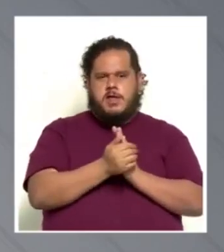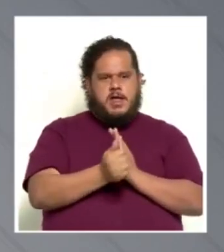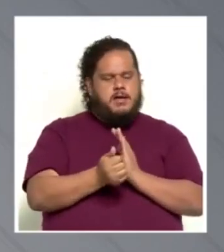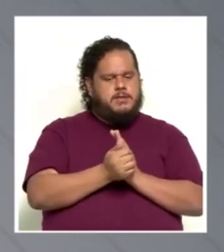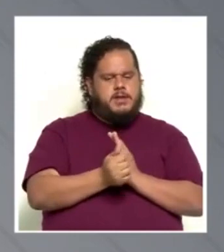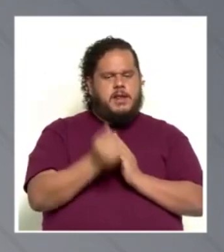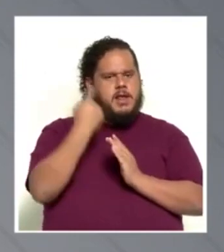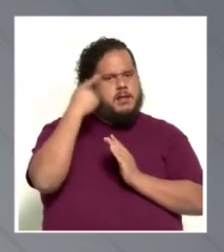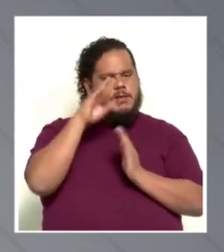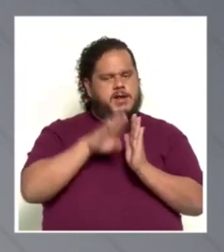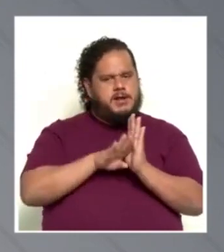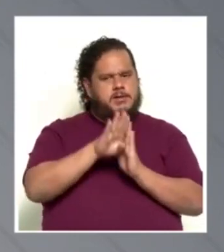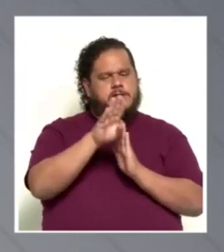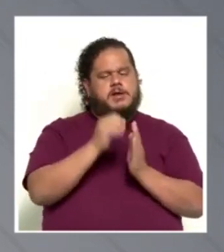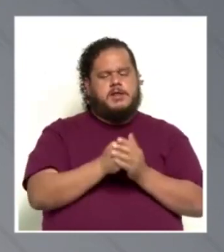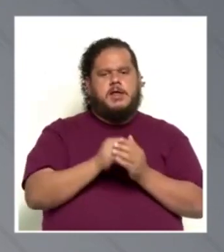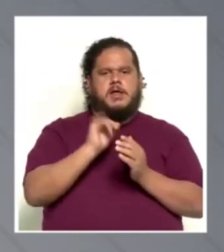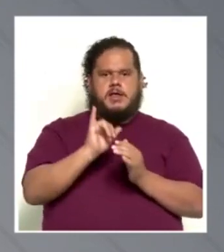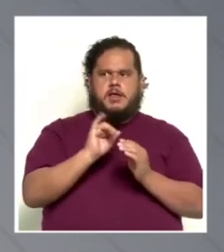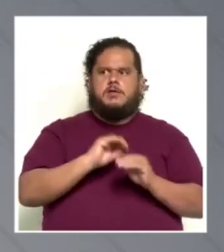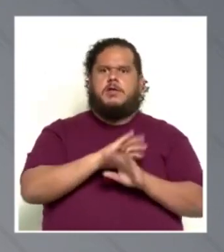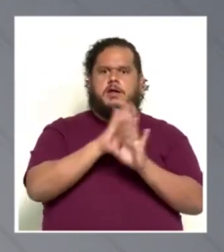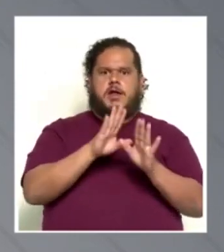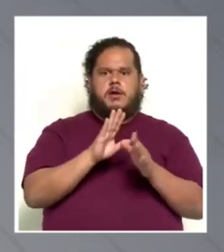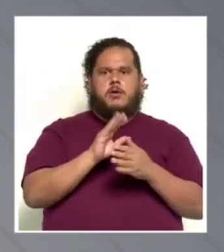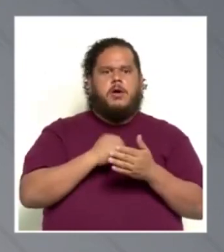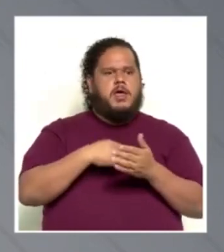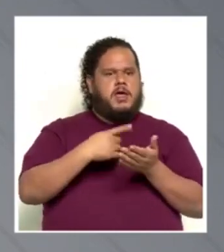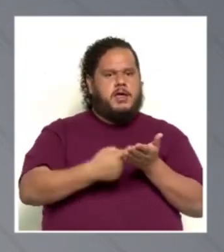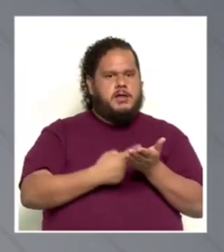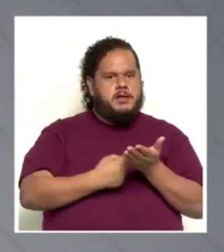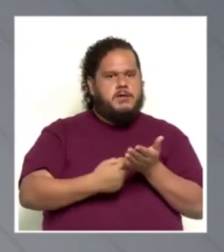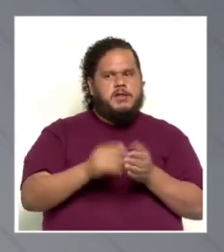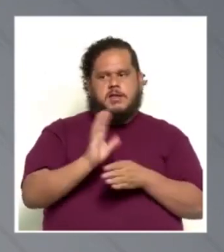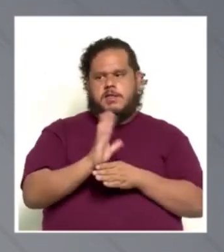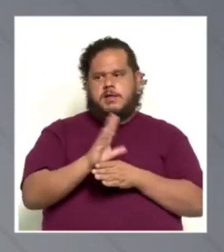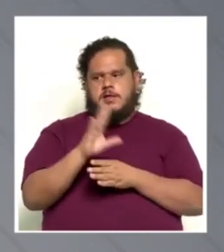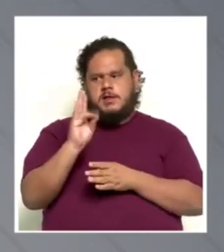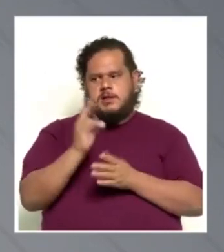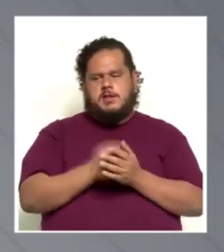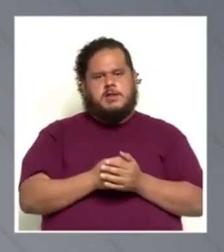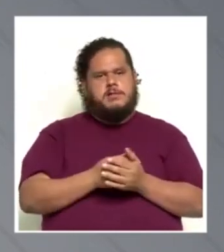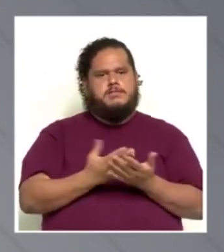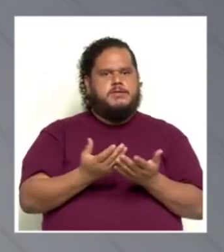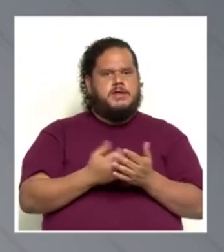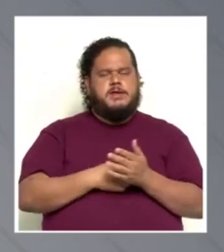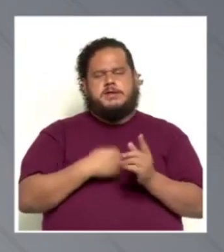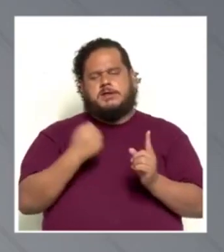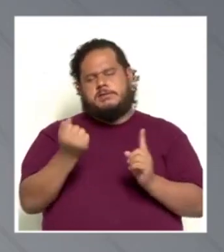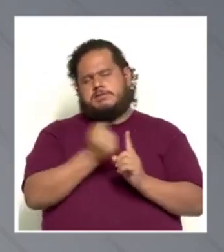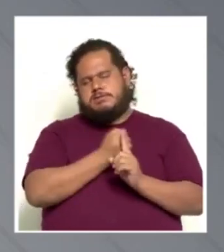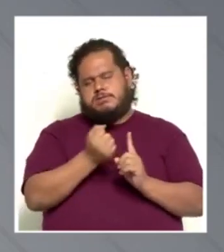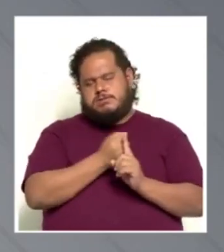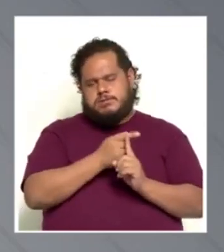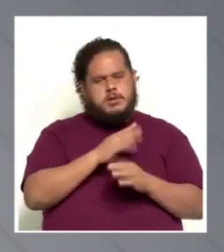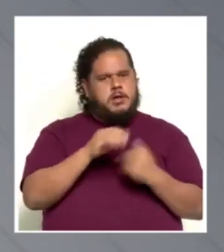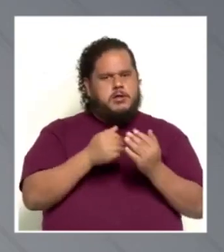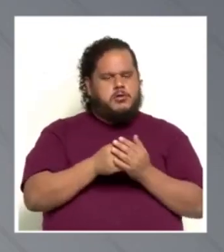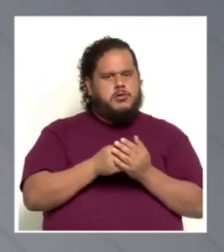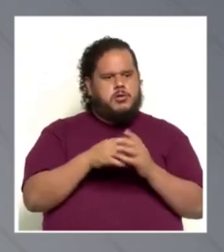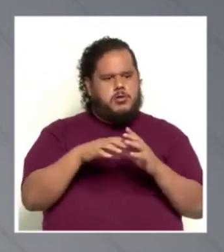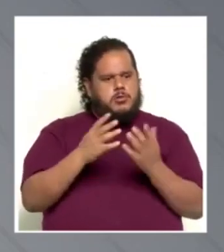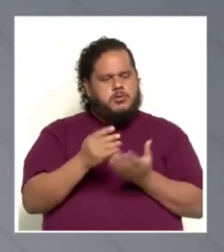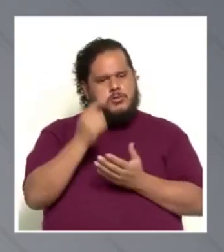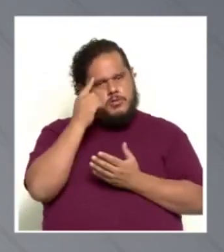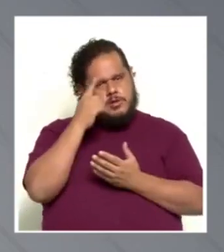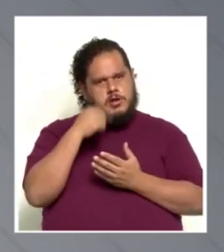para levantarse, y quedó claro en el debate de Canal 7. Si bien es cierto, le pegaron tan duro que todo el mundo pensó, y